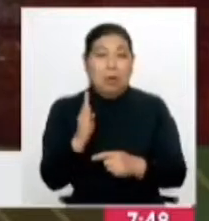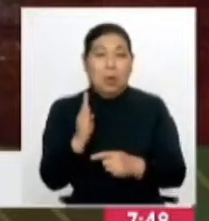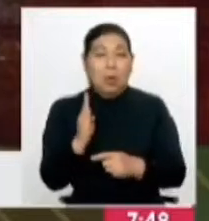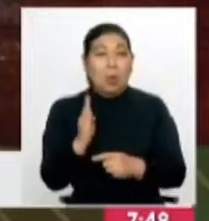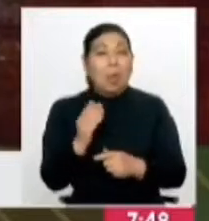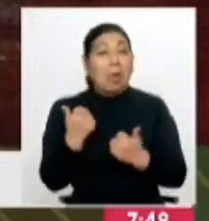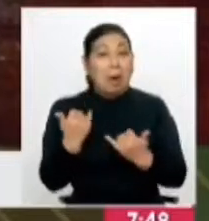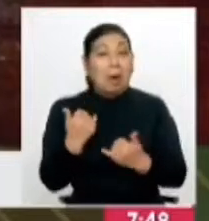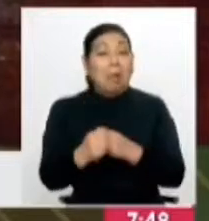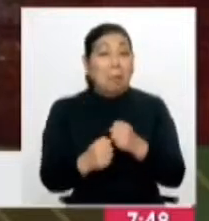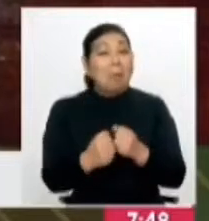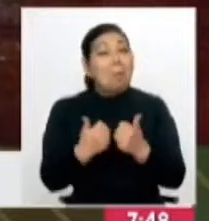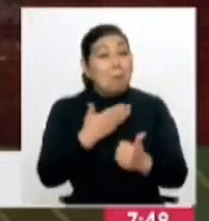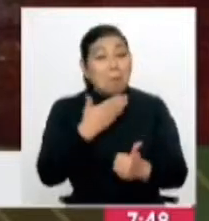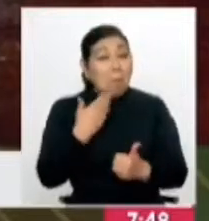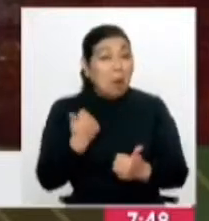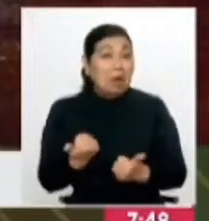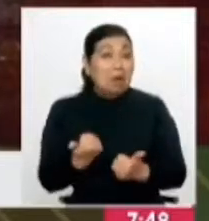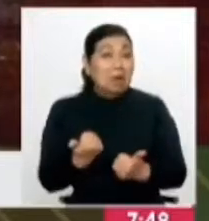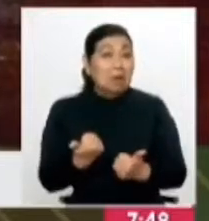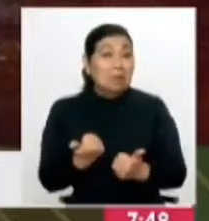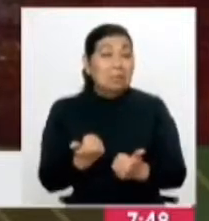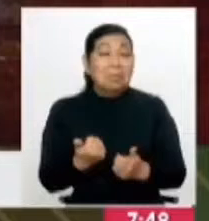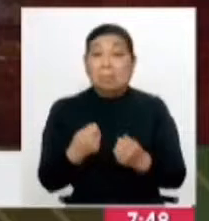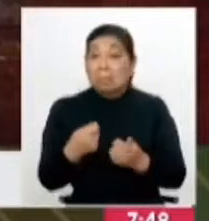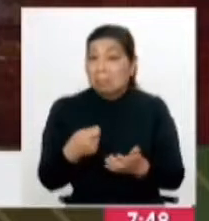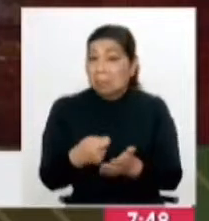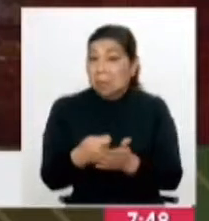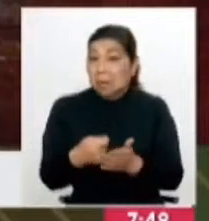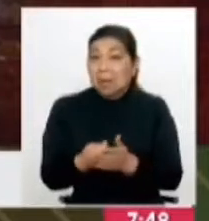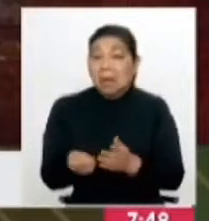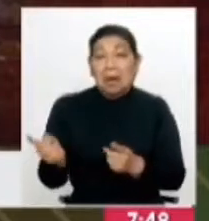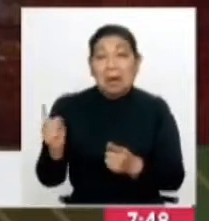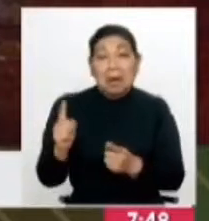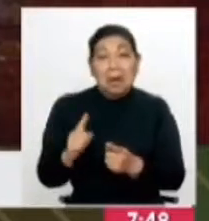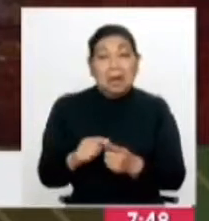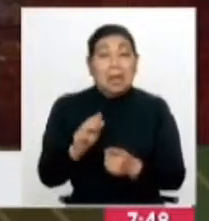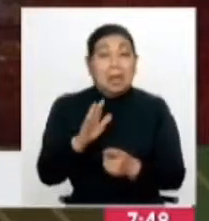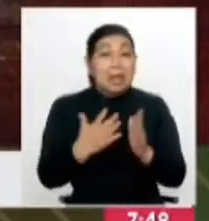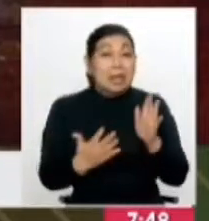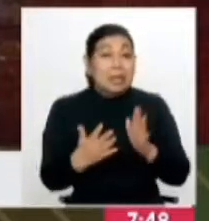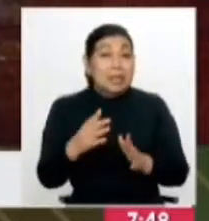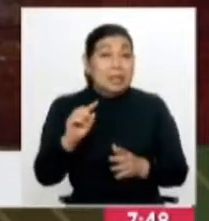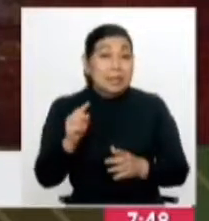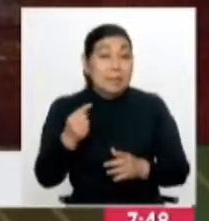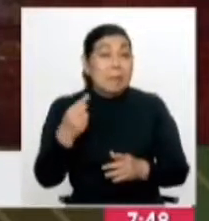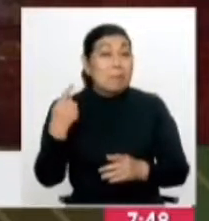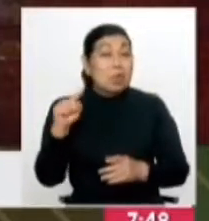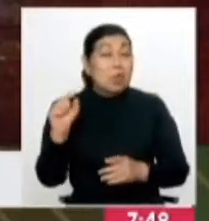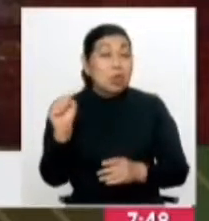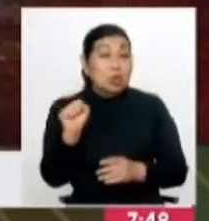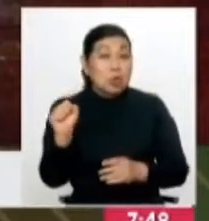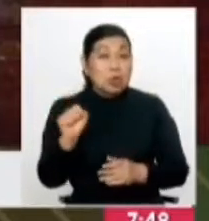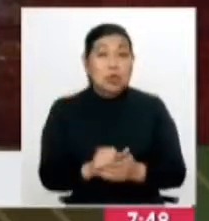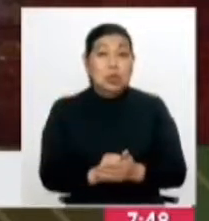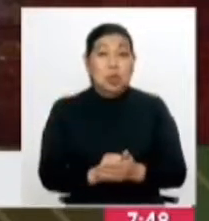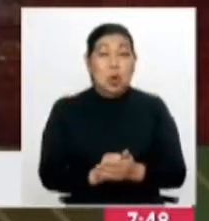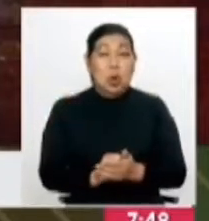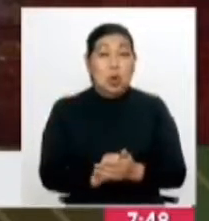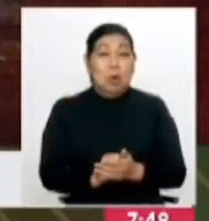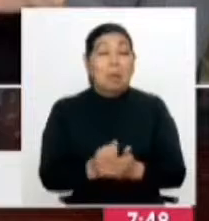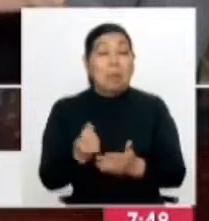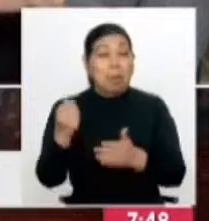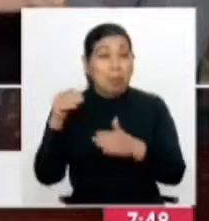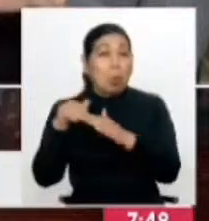año muy bueno. Es un banco muy líquido. Uh-huh. Tenemos más de 15 mil millones de soles